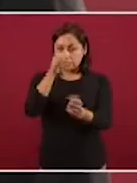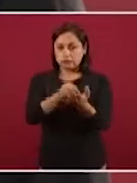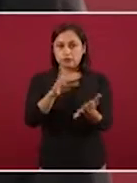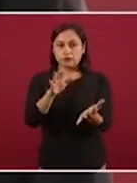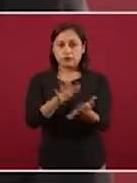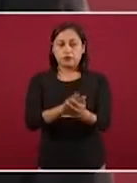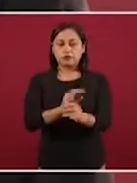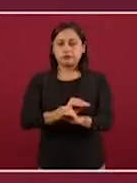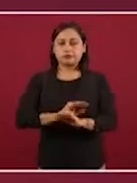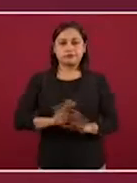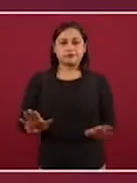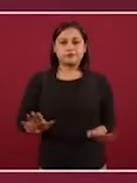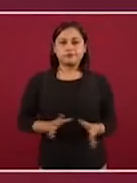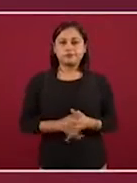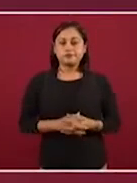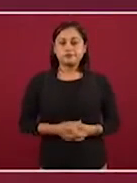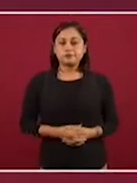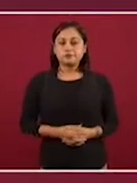claro.